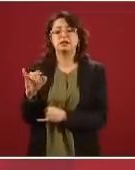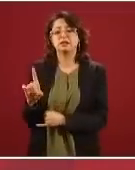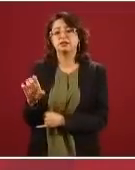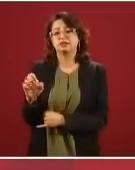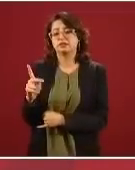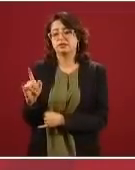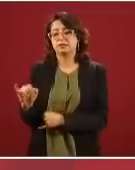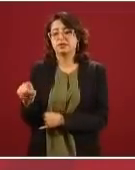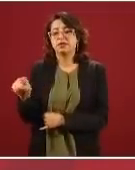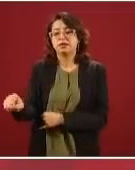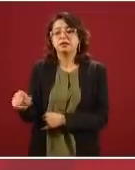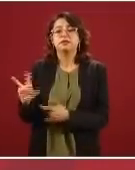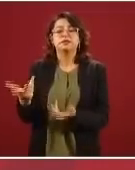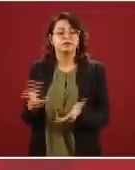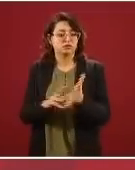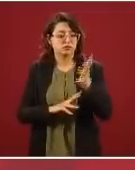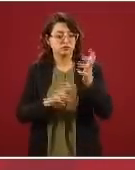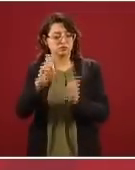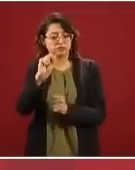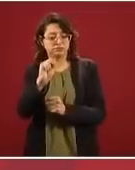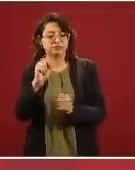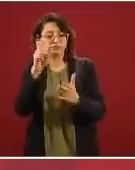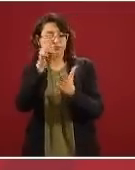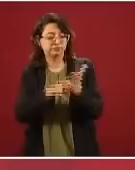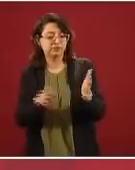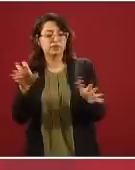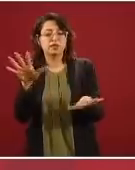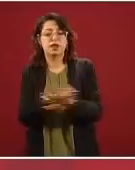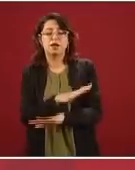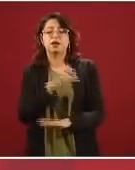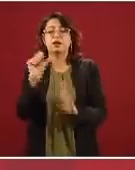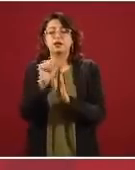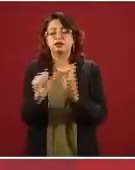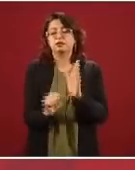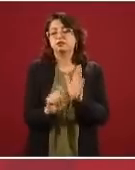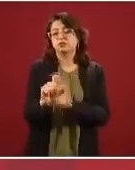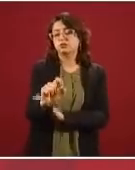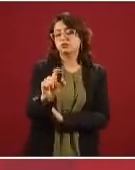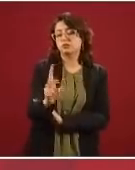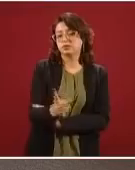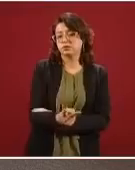la Constitución. Se reformó el artículo 22 de la Constitución,